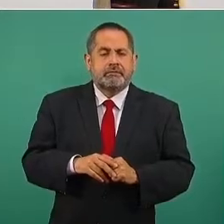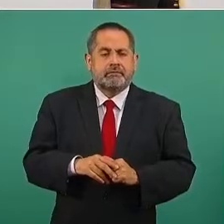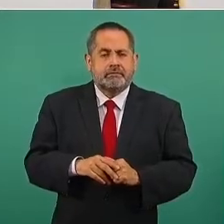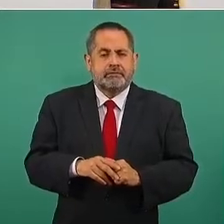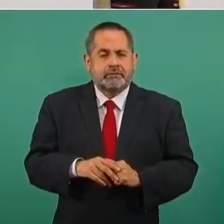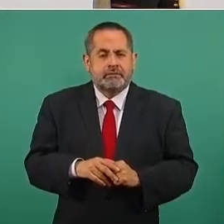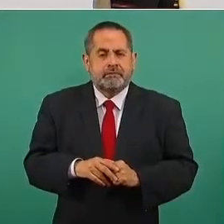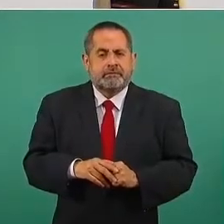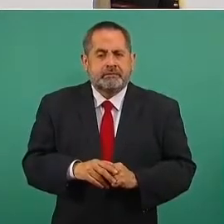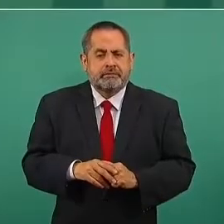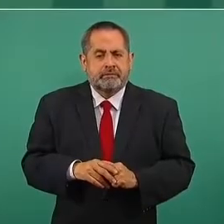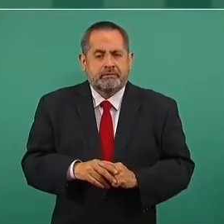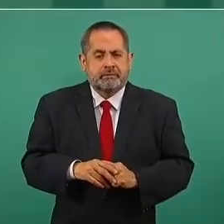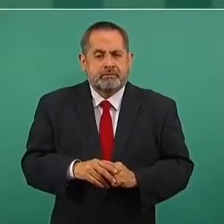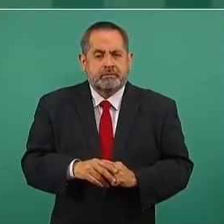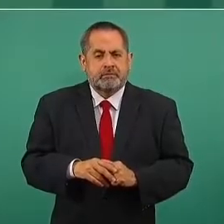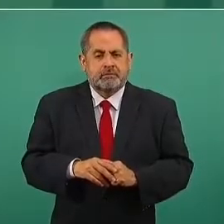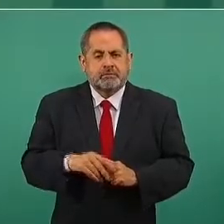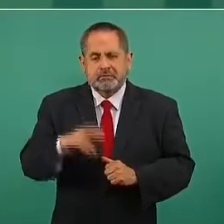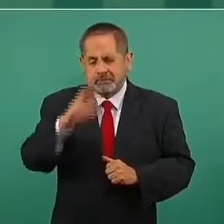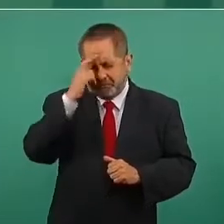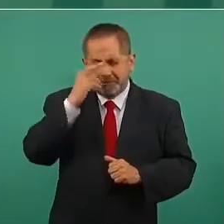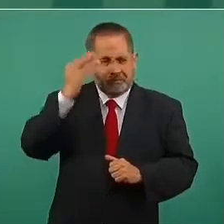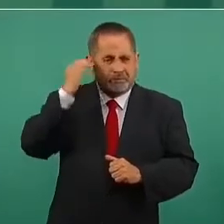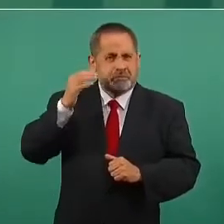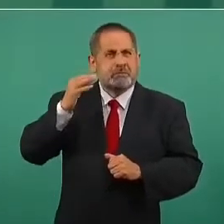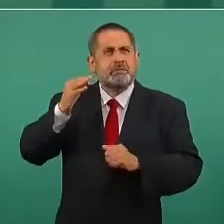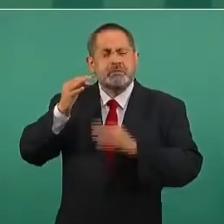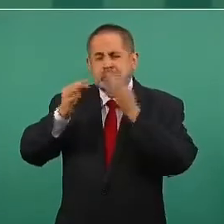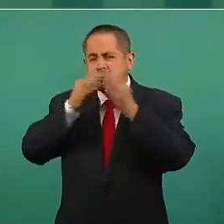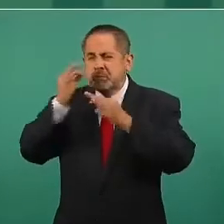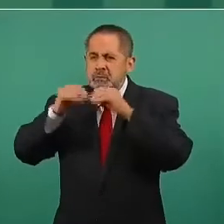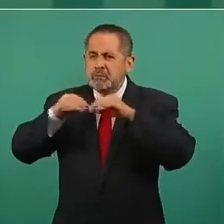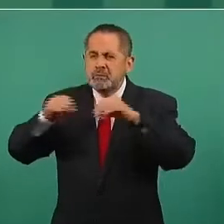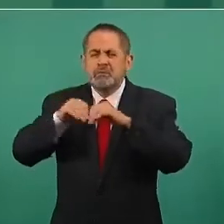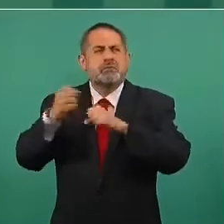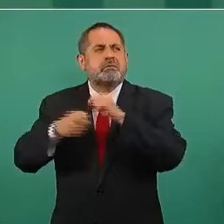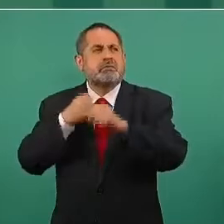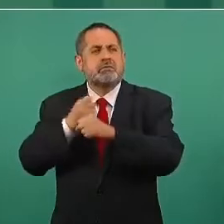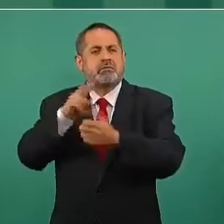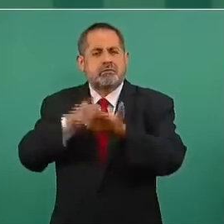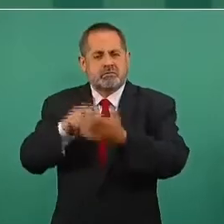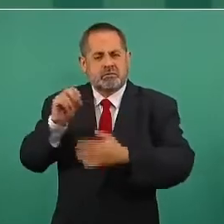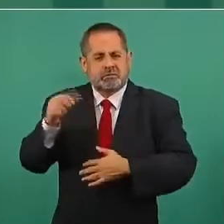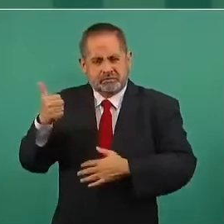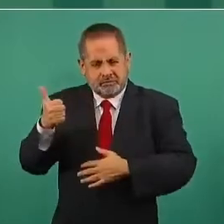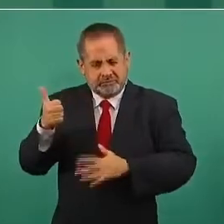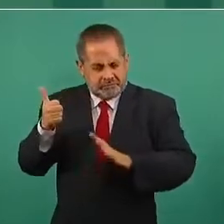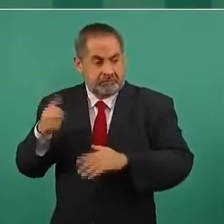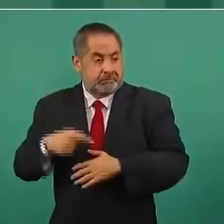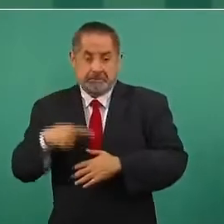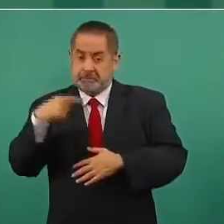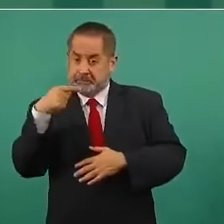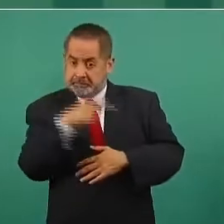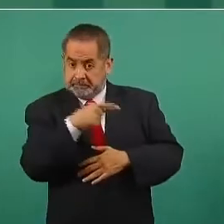Cuando estaba la campaña del 2006, él llegó a decir